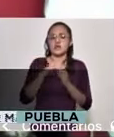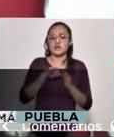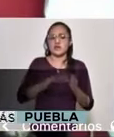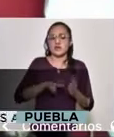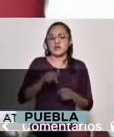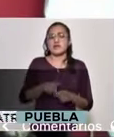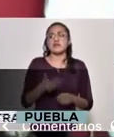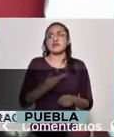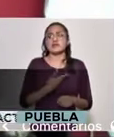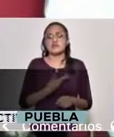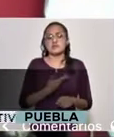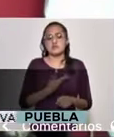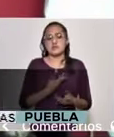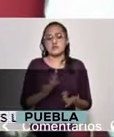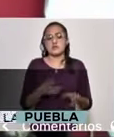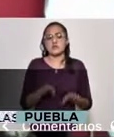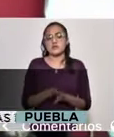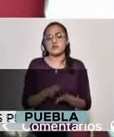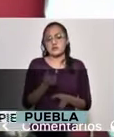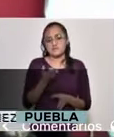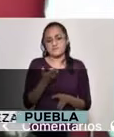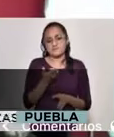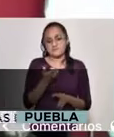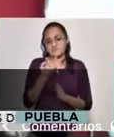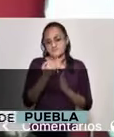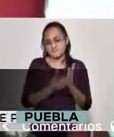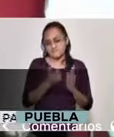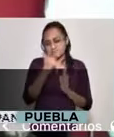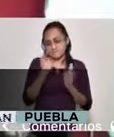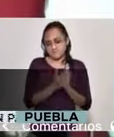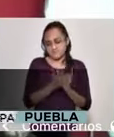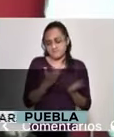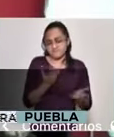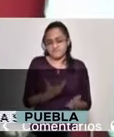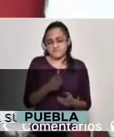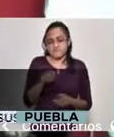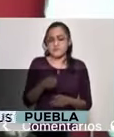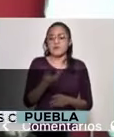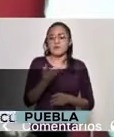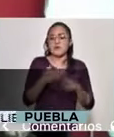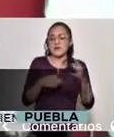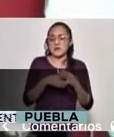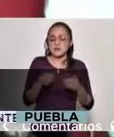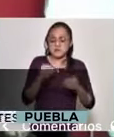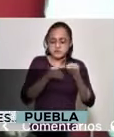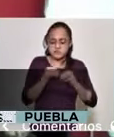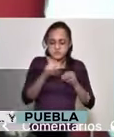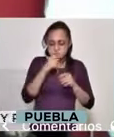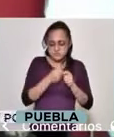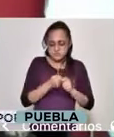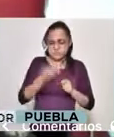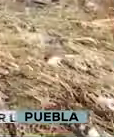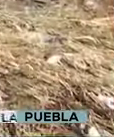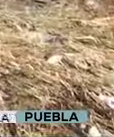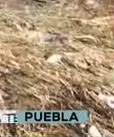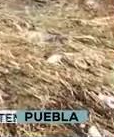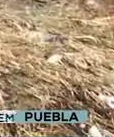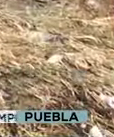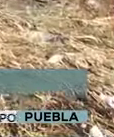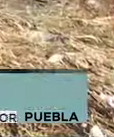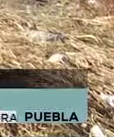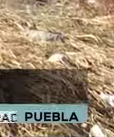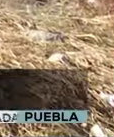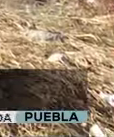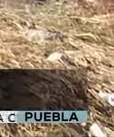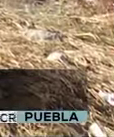manejaba de forma irregular o clandestina material explosivo con pirotecnia. Solamente sé